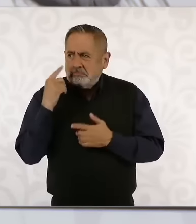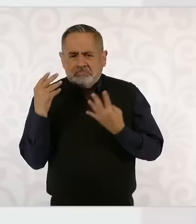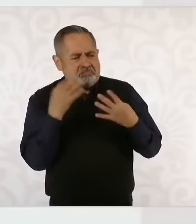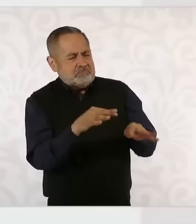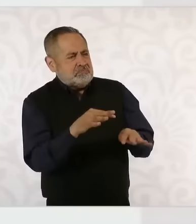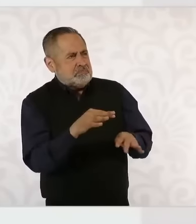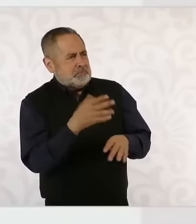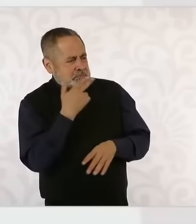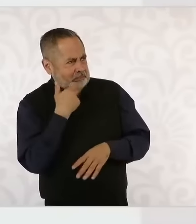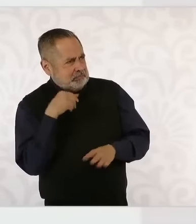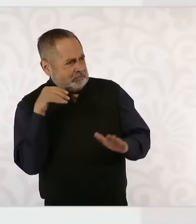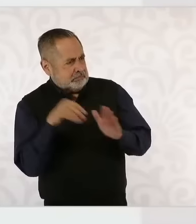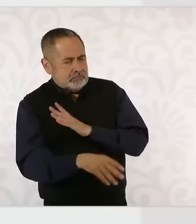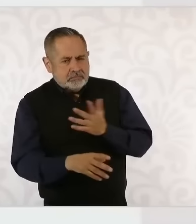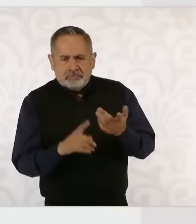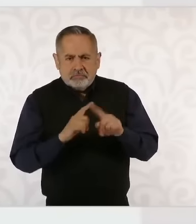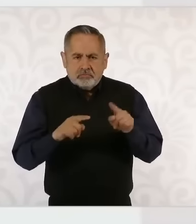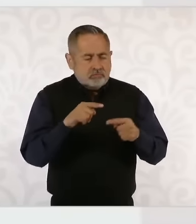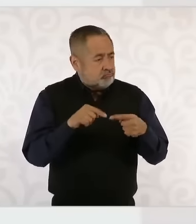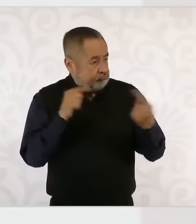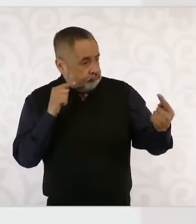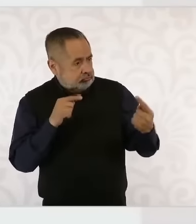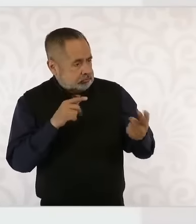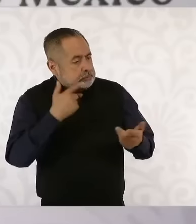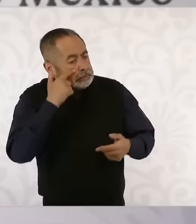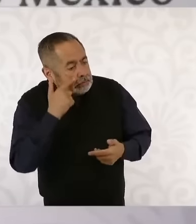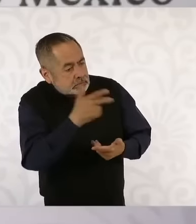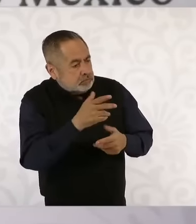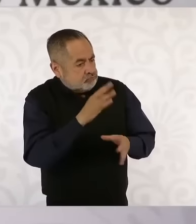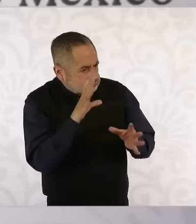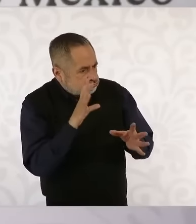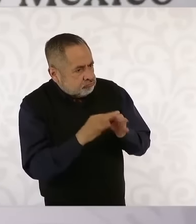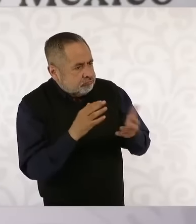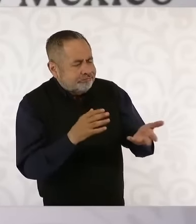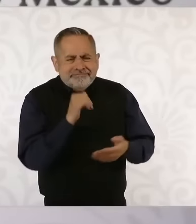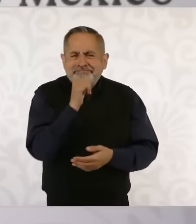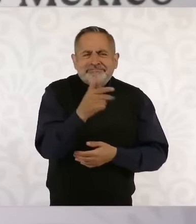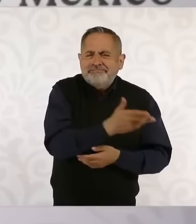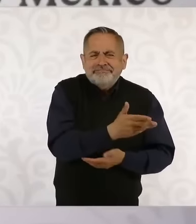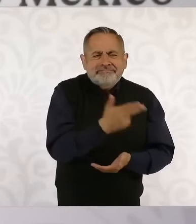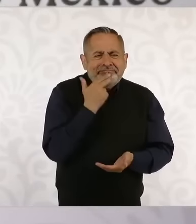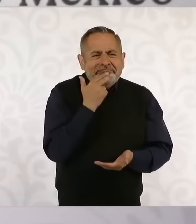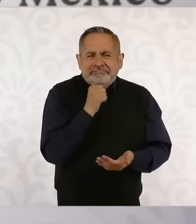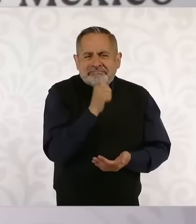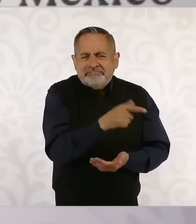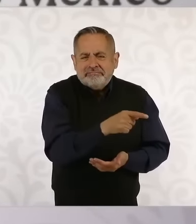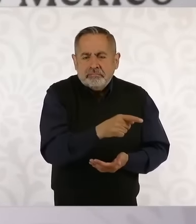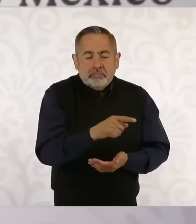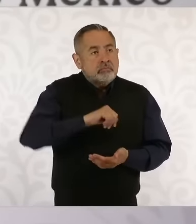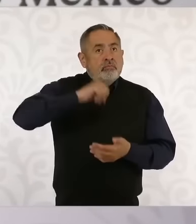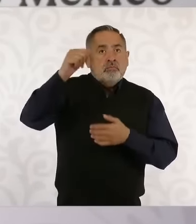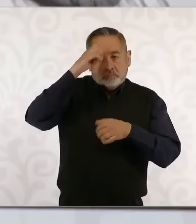Si necesitamos una oposición responsable, pues esto no ayuda. Y a los que están en el